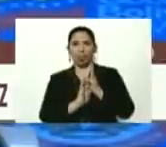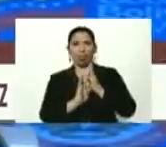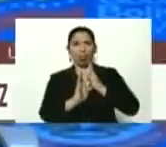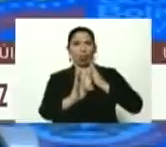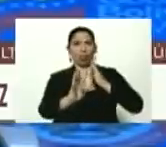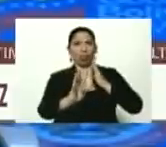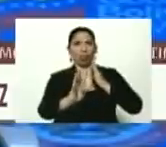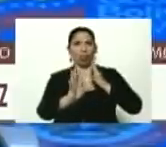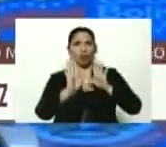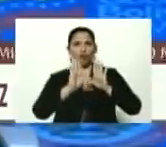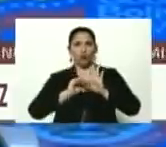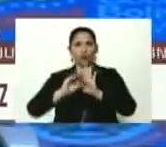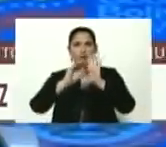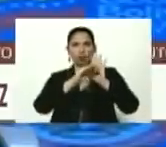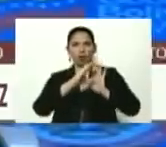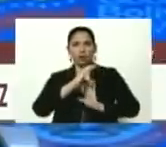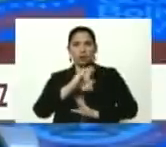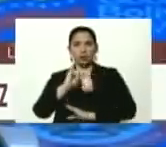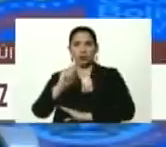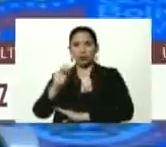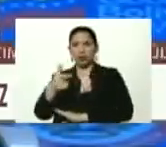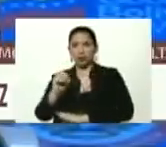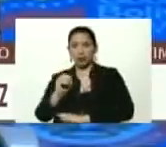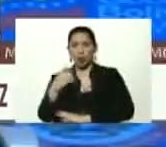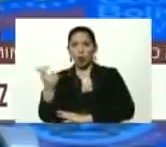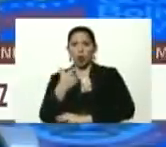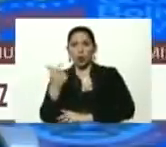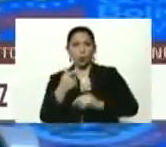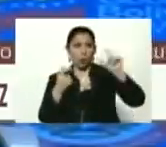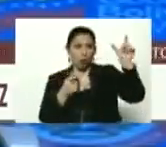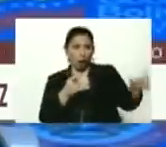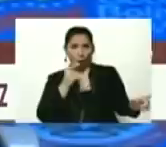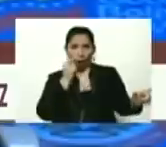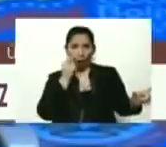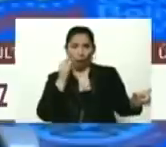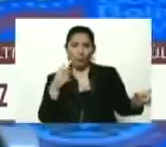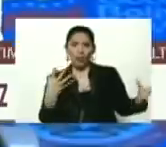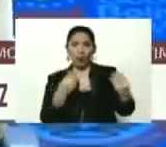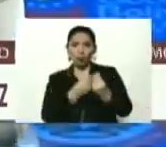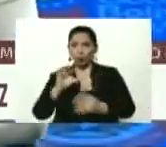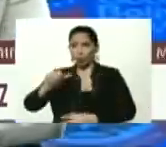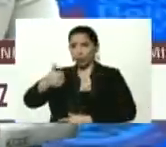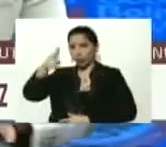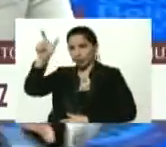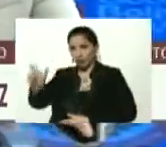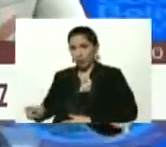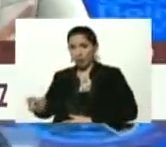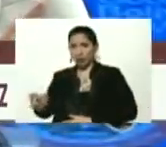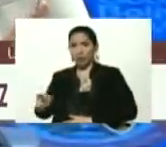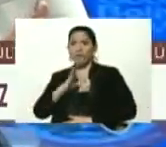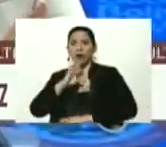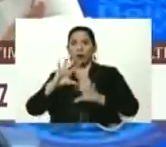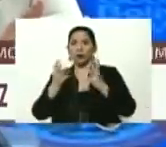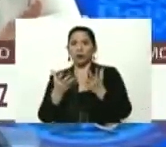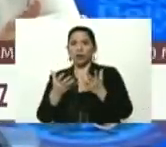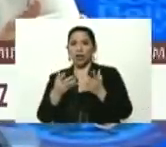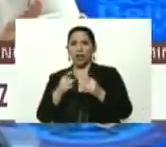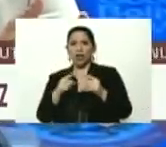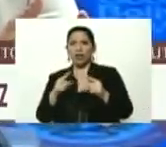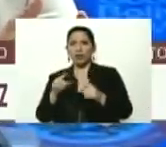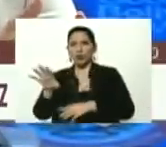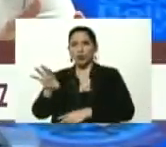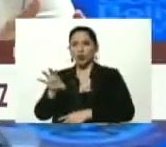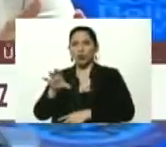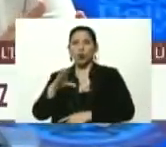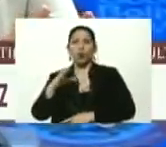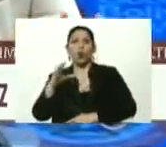para Citgo. Y lo que busca José Ignacio Hernández con el director del Banco Mundial es colear a Conoco